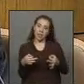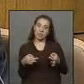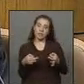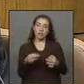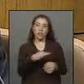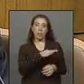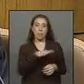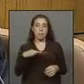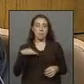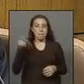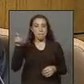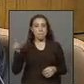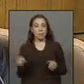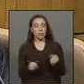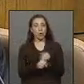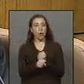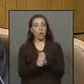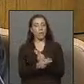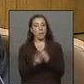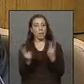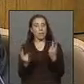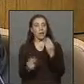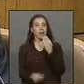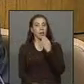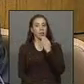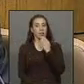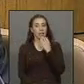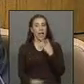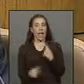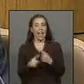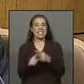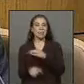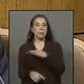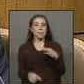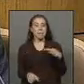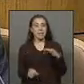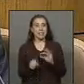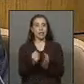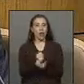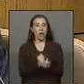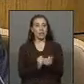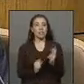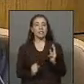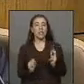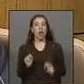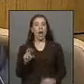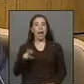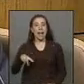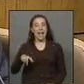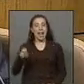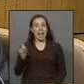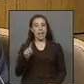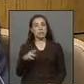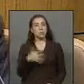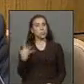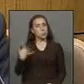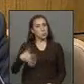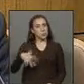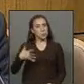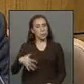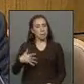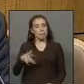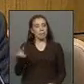del ministro de Obras Públicas, sino que también del exministro de Hacienda, Alberto Arenas, que fue muy importante